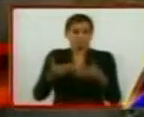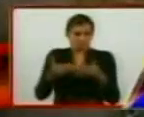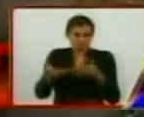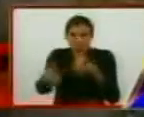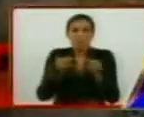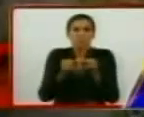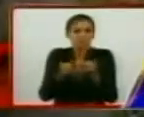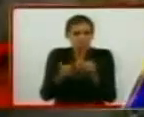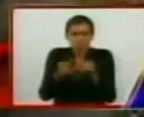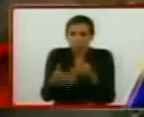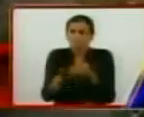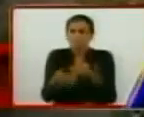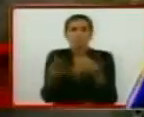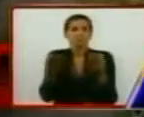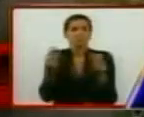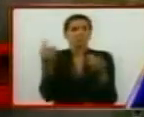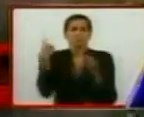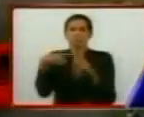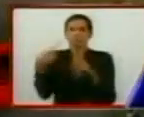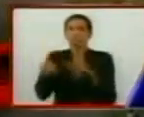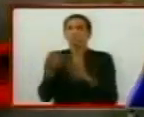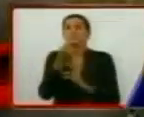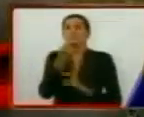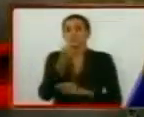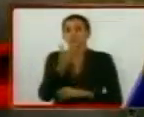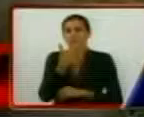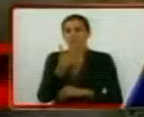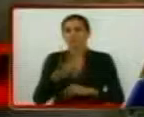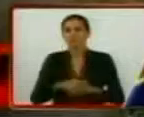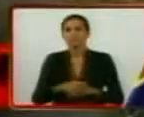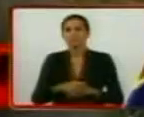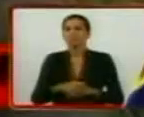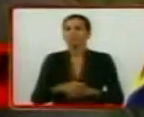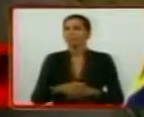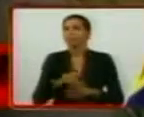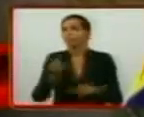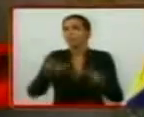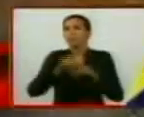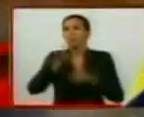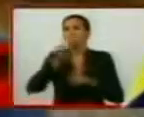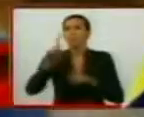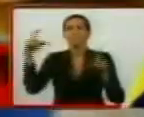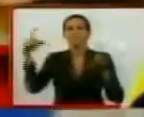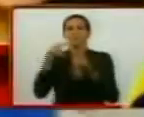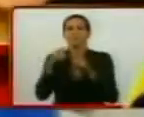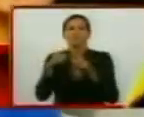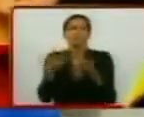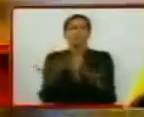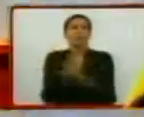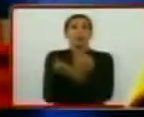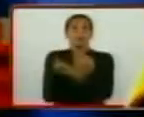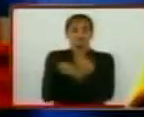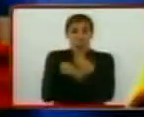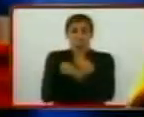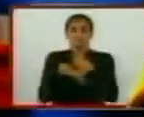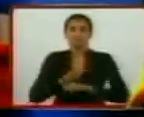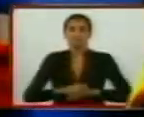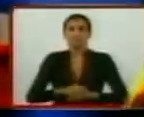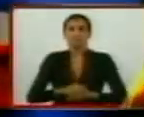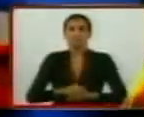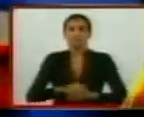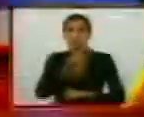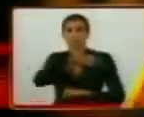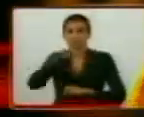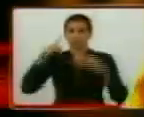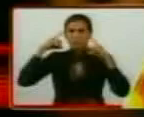es tantas cosas hermosas enmarcadas en decir una sola palabra. Chávez para mí es amor. Analistas hablaron sobre los